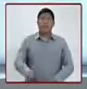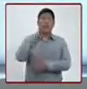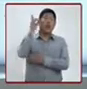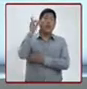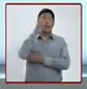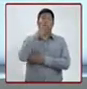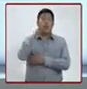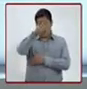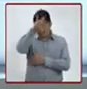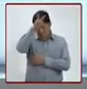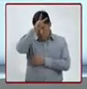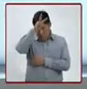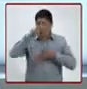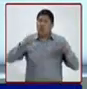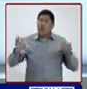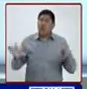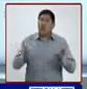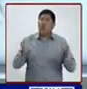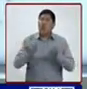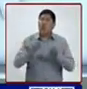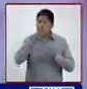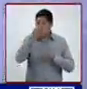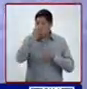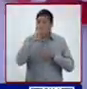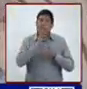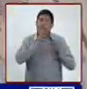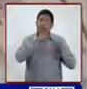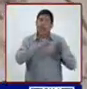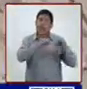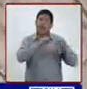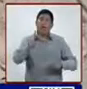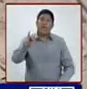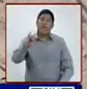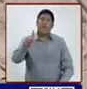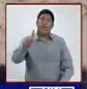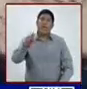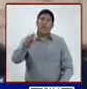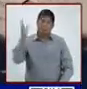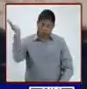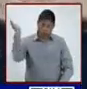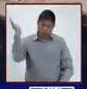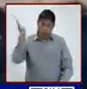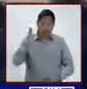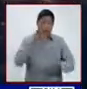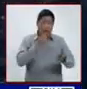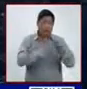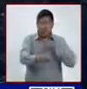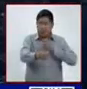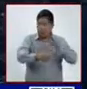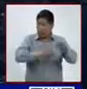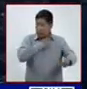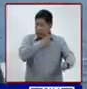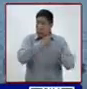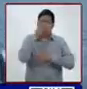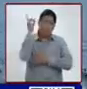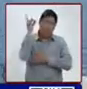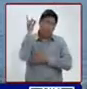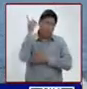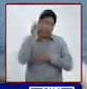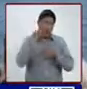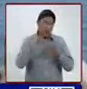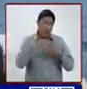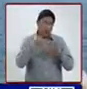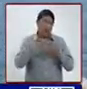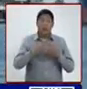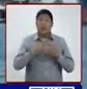Bolivia y Perú están promoviendo el puerto de Hilo como una alternativa para el comercio exterior boliviano. Los representantes de ambos países se han